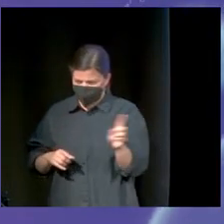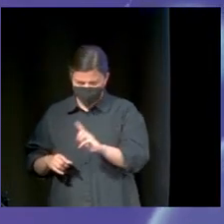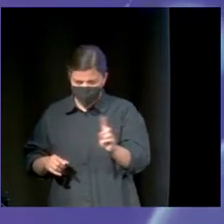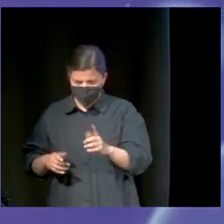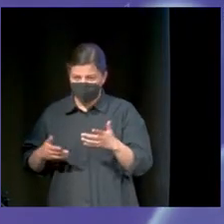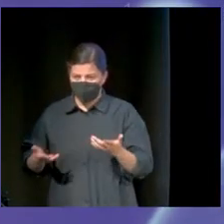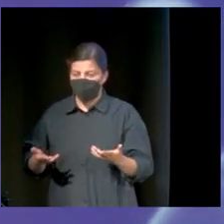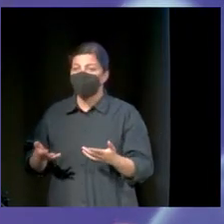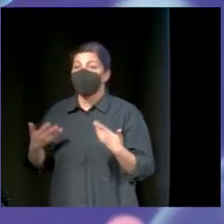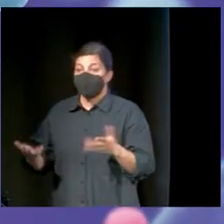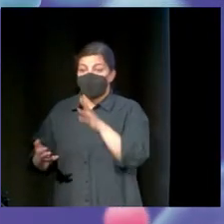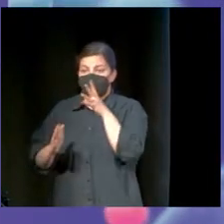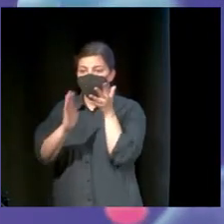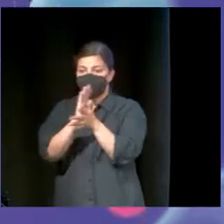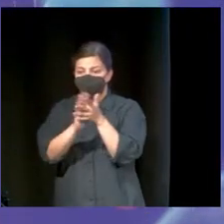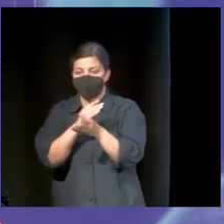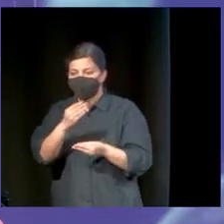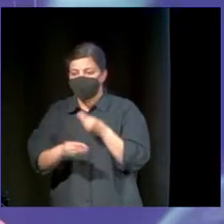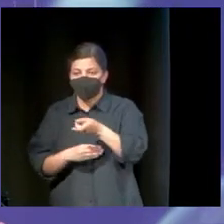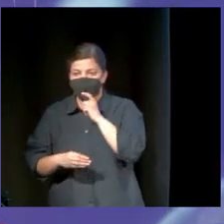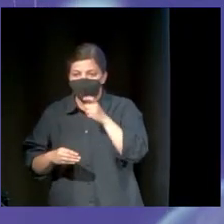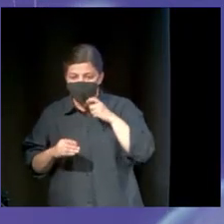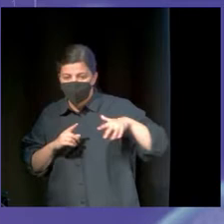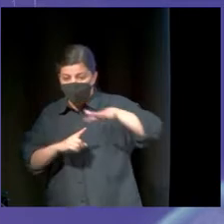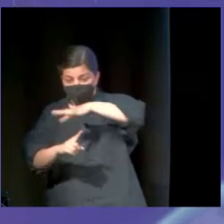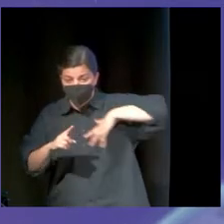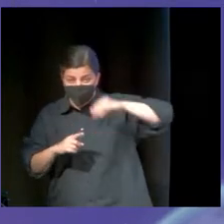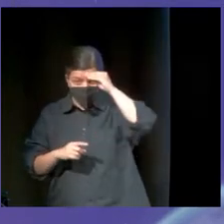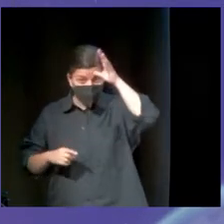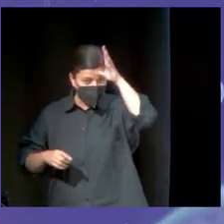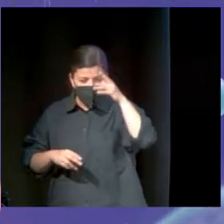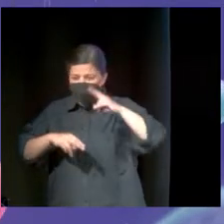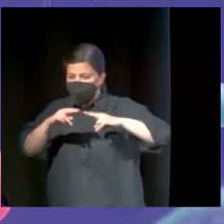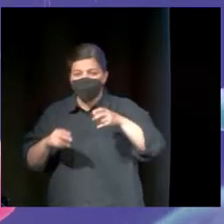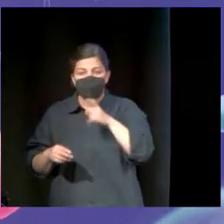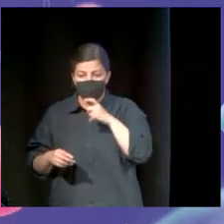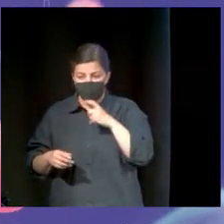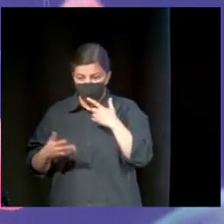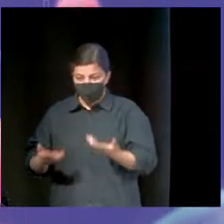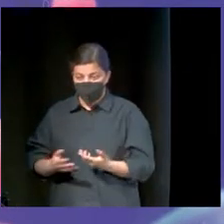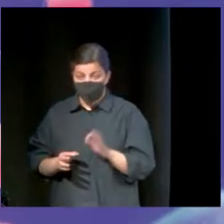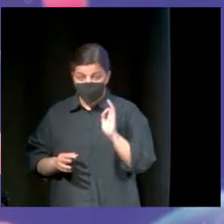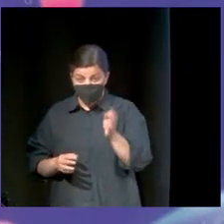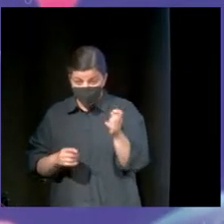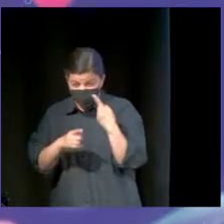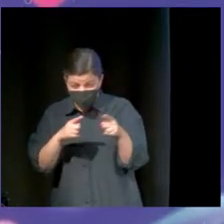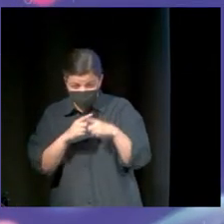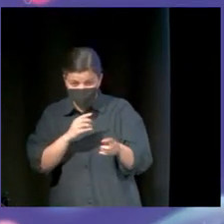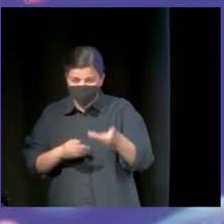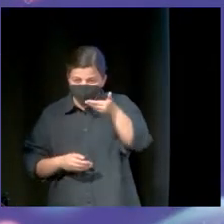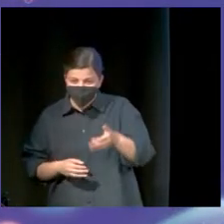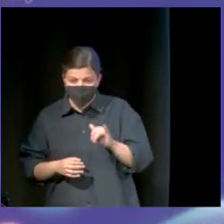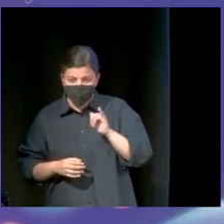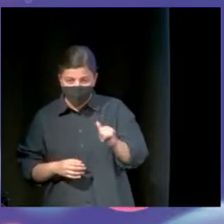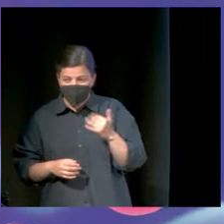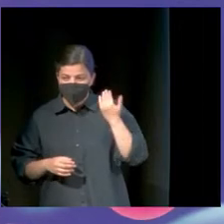como van a hacer o cómo se están construyendo esos entornos virtuales pero sí es verdad que hay elementos clave que van a